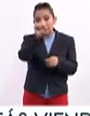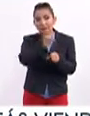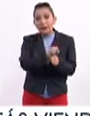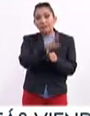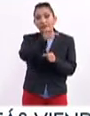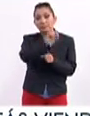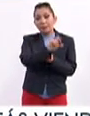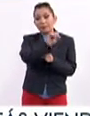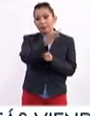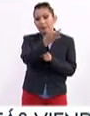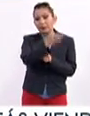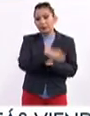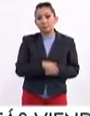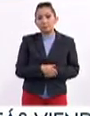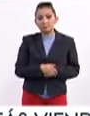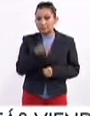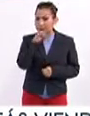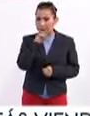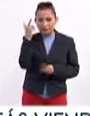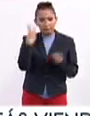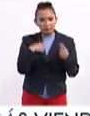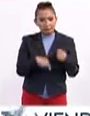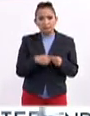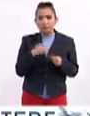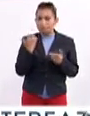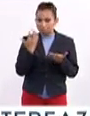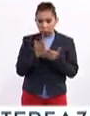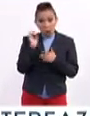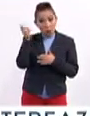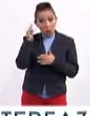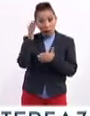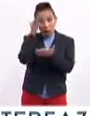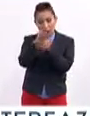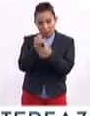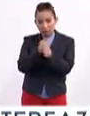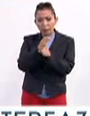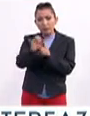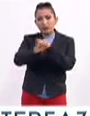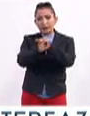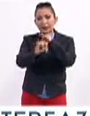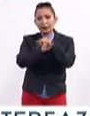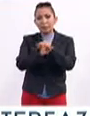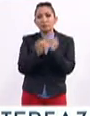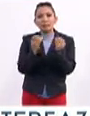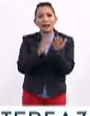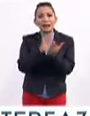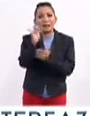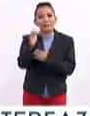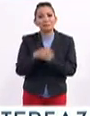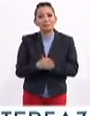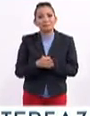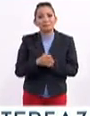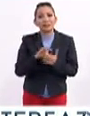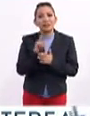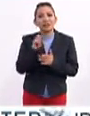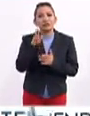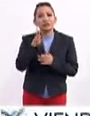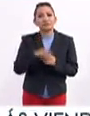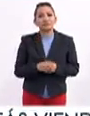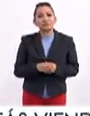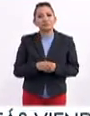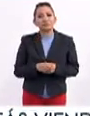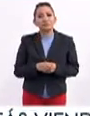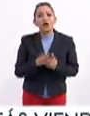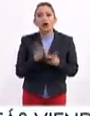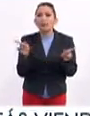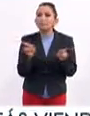del 20 de febrero. Inmediatamente. De acuerdo, ahí los esperamos y ahí está disponible la información en línea. Perfecto. Muchas gracias por su gentil invitación. Doctor.